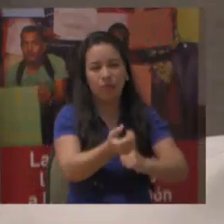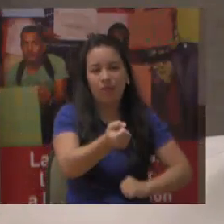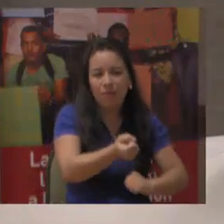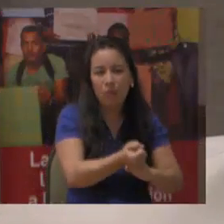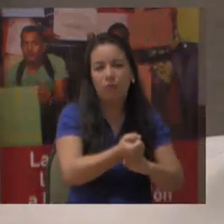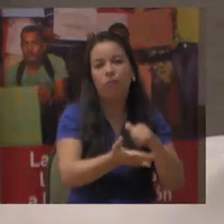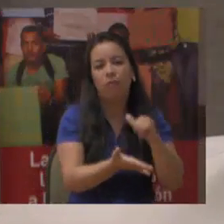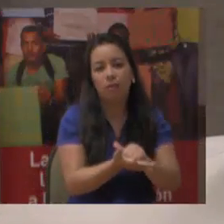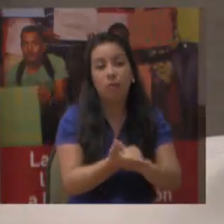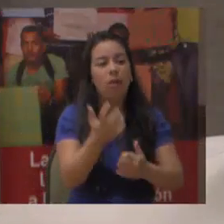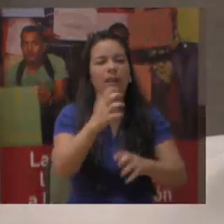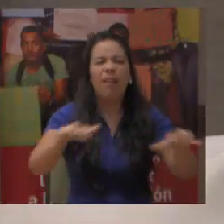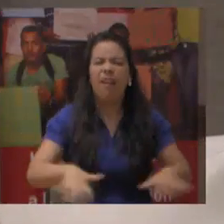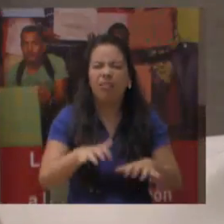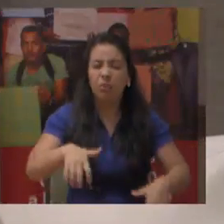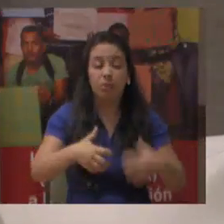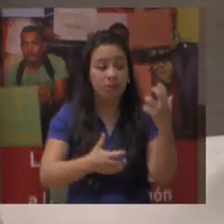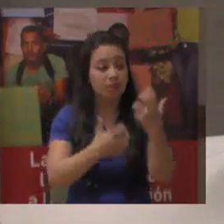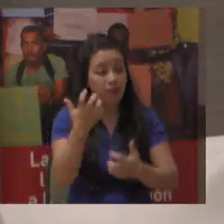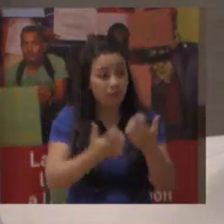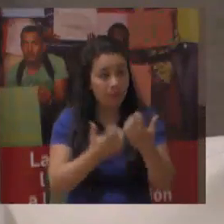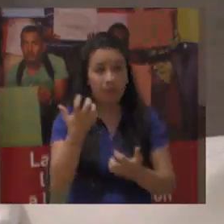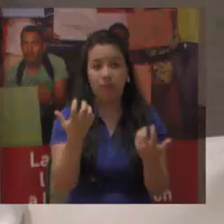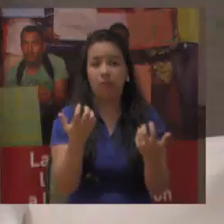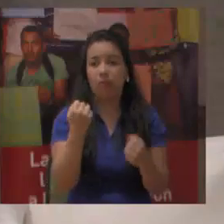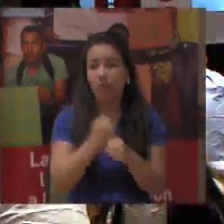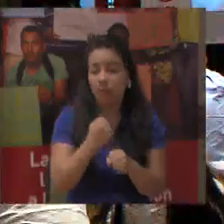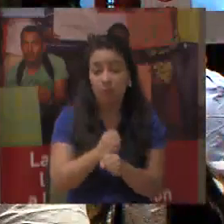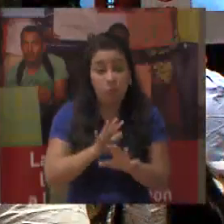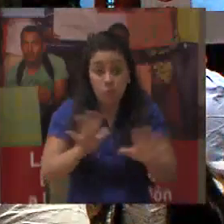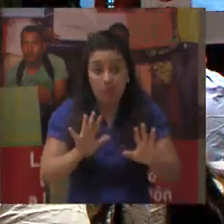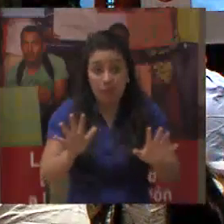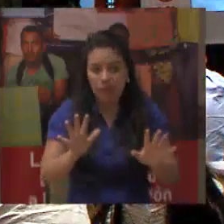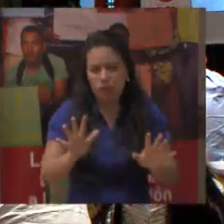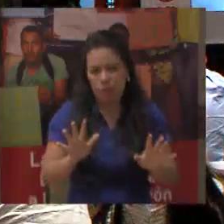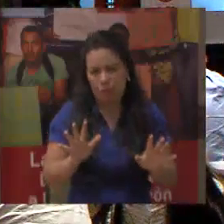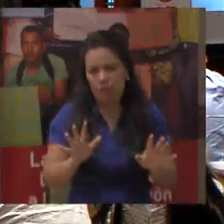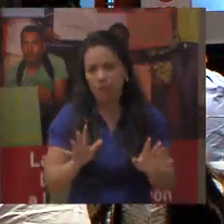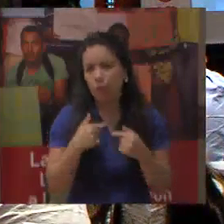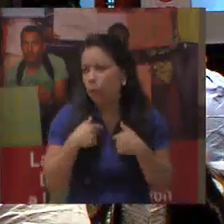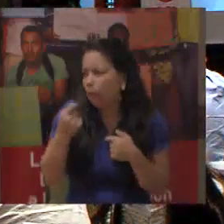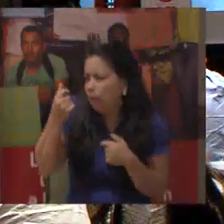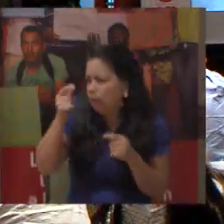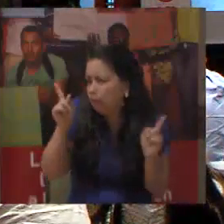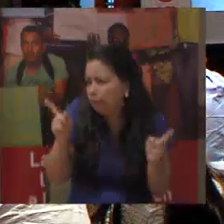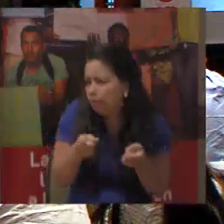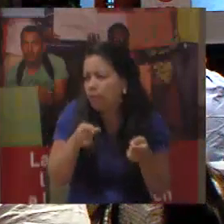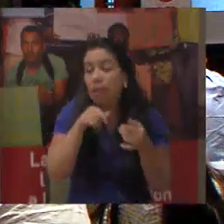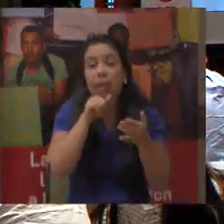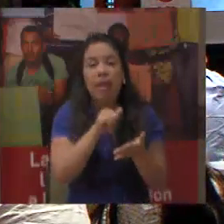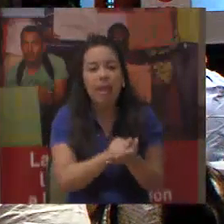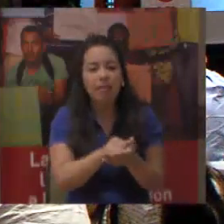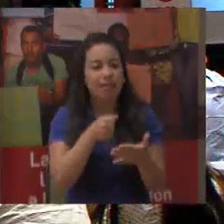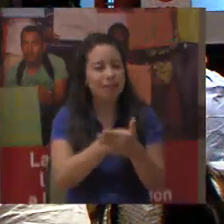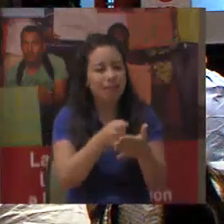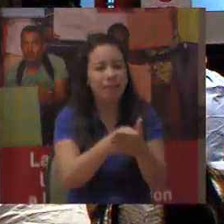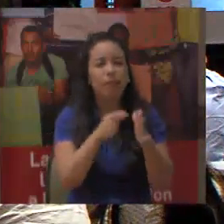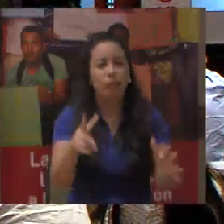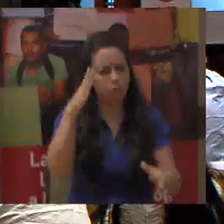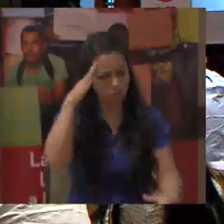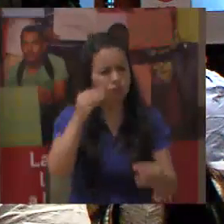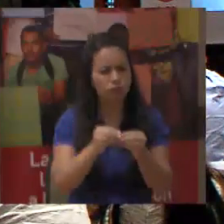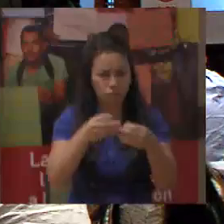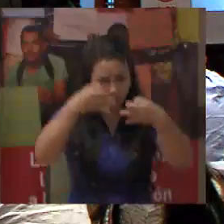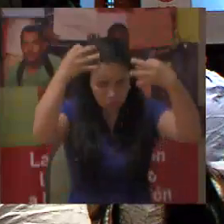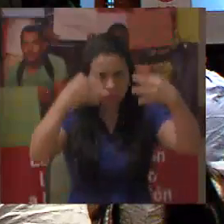solamente empleo e impuestos. Permítame nomás para redondear ese mundo de esa convicción de